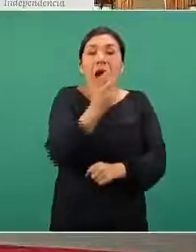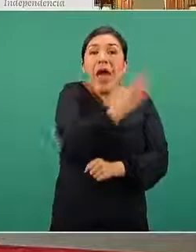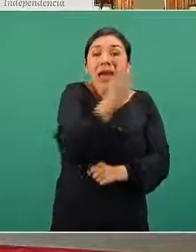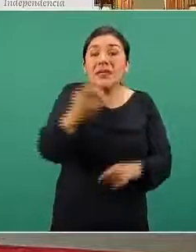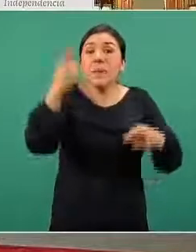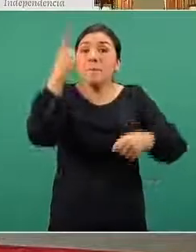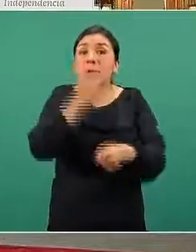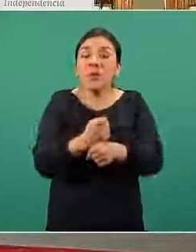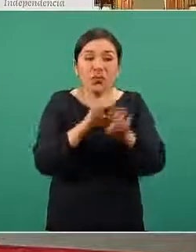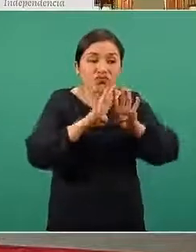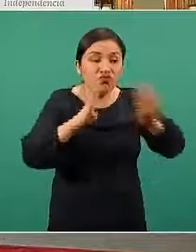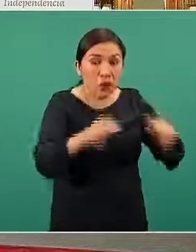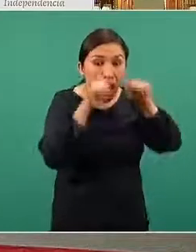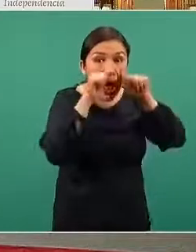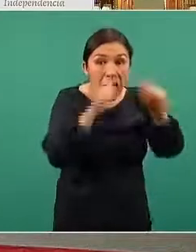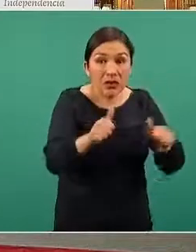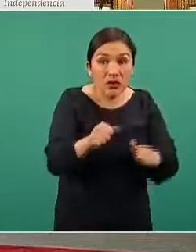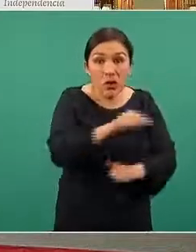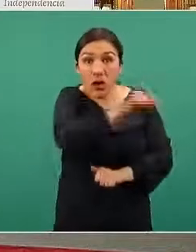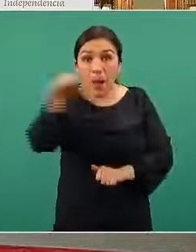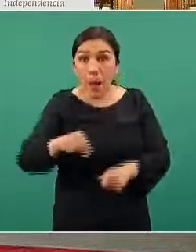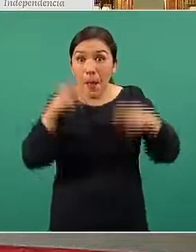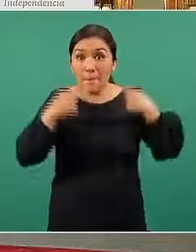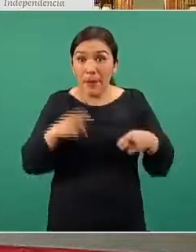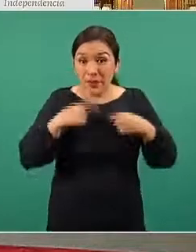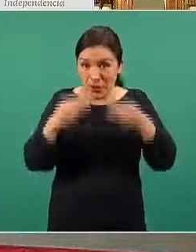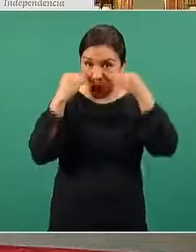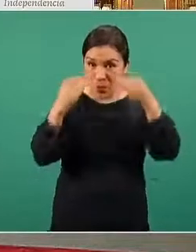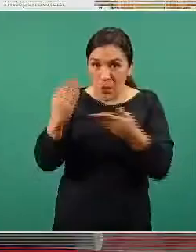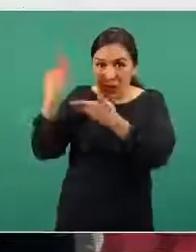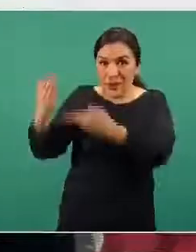la primera línea y esos se los muestro aquí,